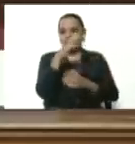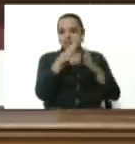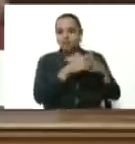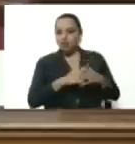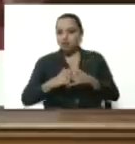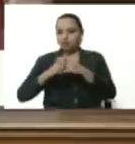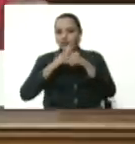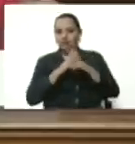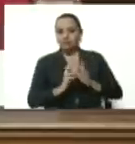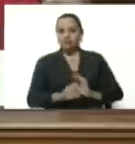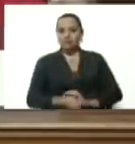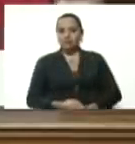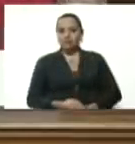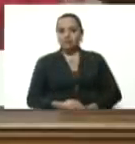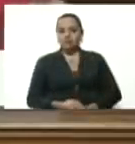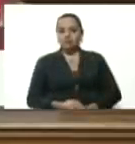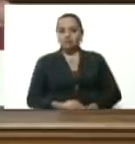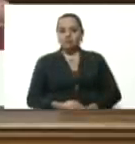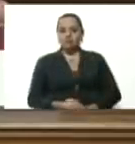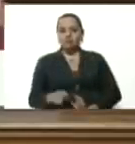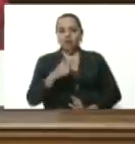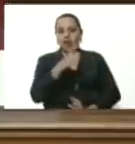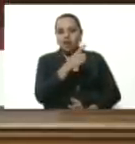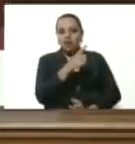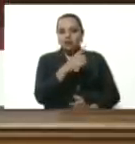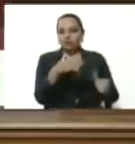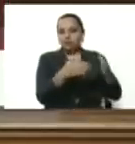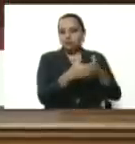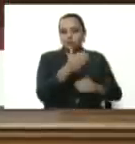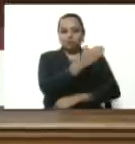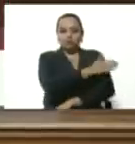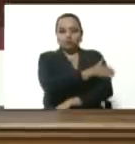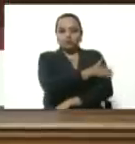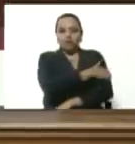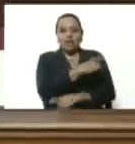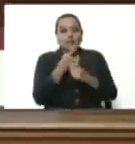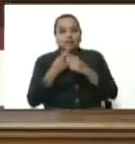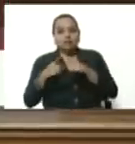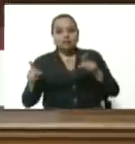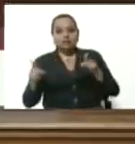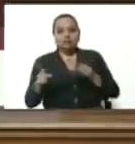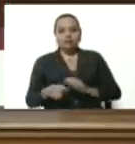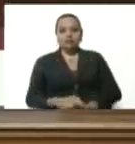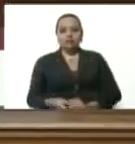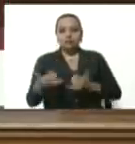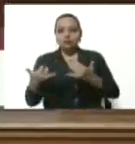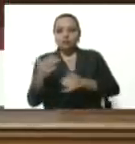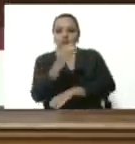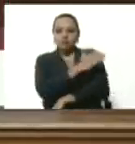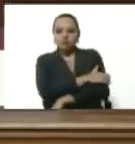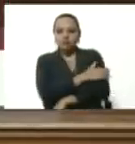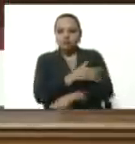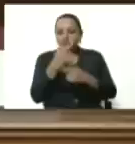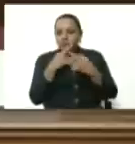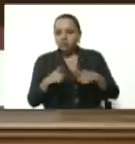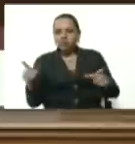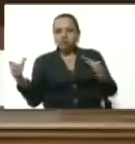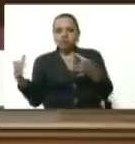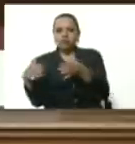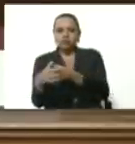Es la posición de ese sector opositor. Contrasta con la posición de otros